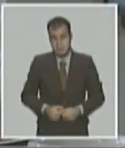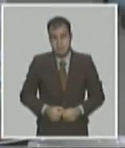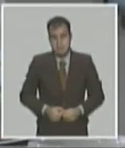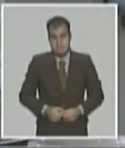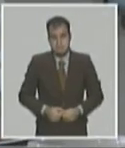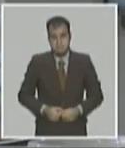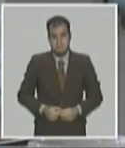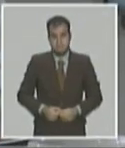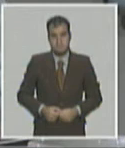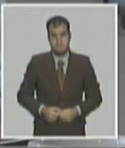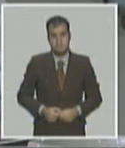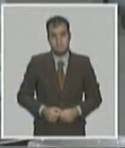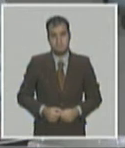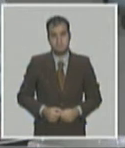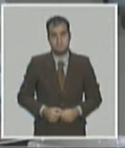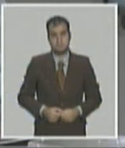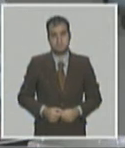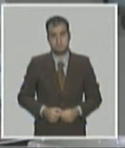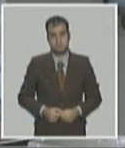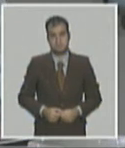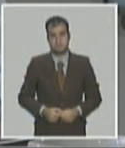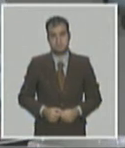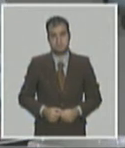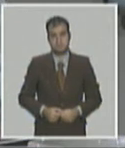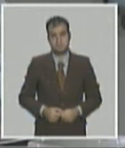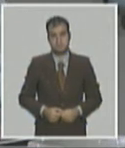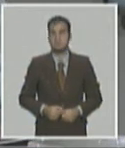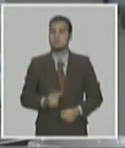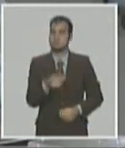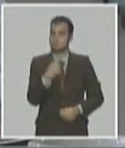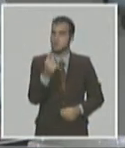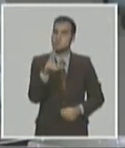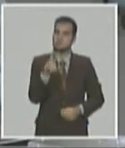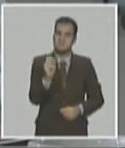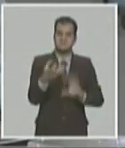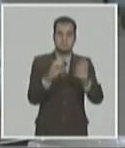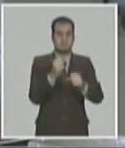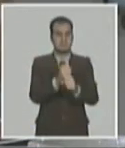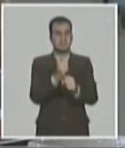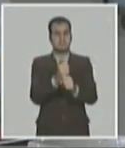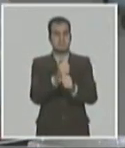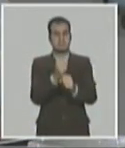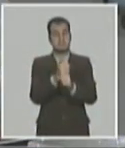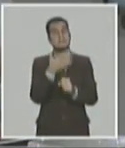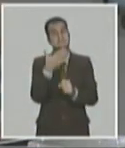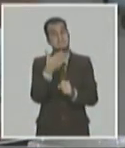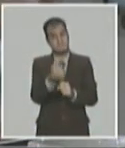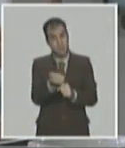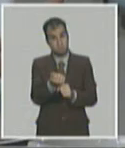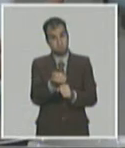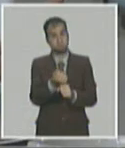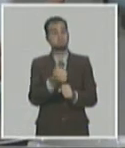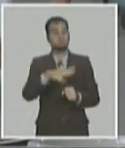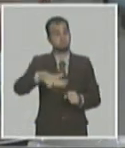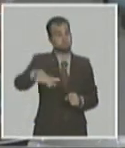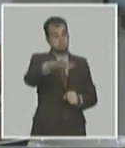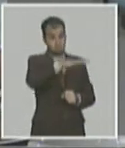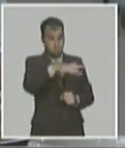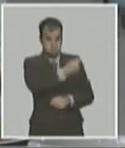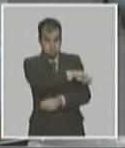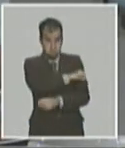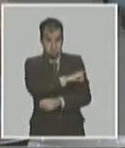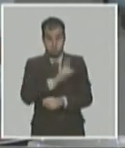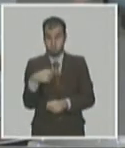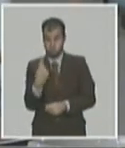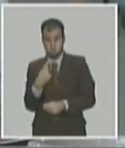dinámica de trabajo que realmente es estimulante para ellos y para nosotros. Nosotros nos